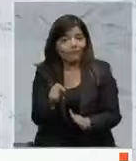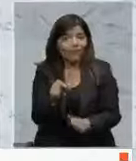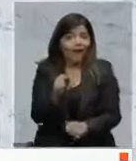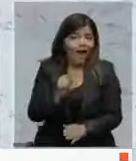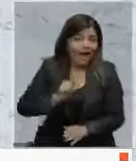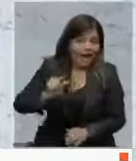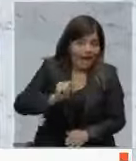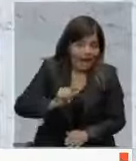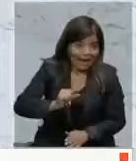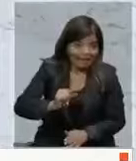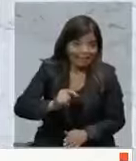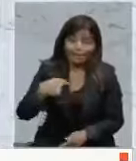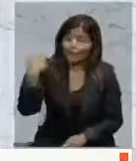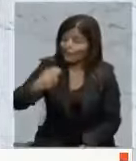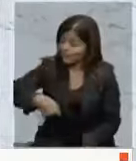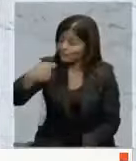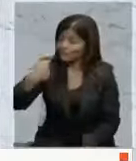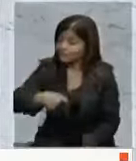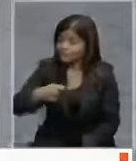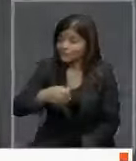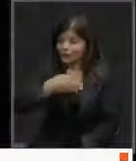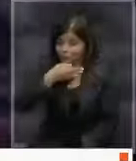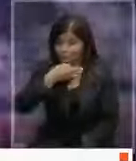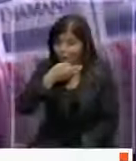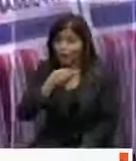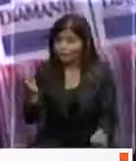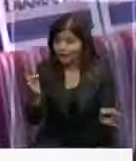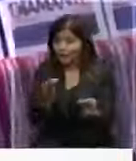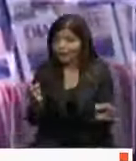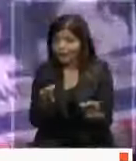cuesta caro y en esta nota le contaremos por